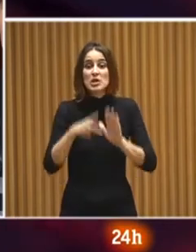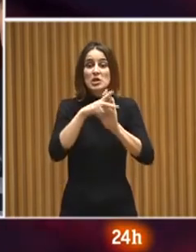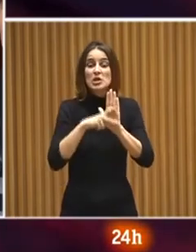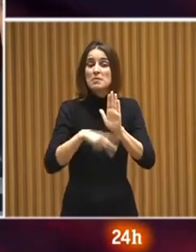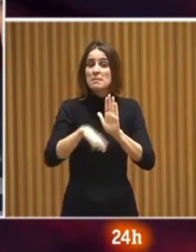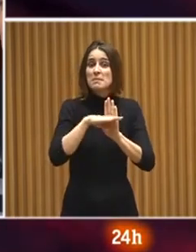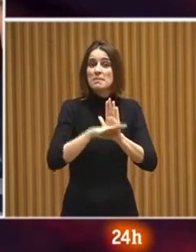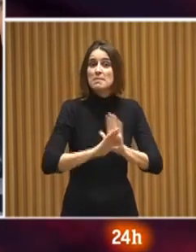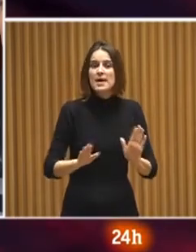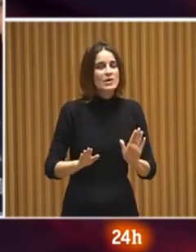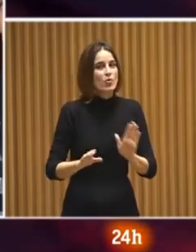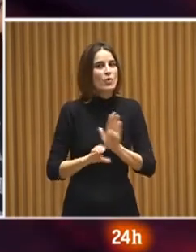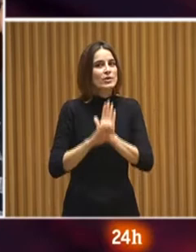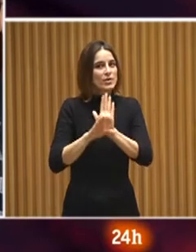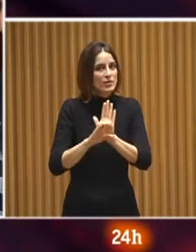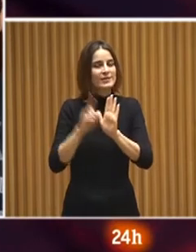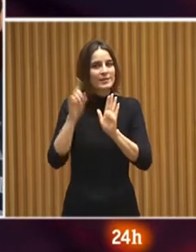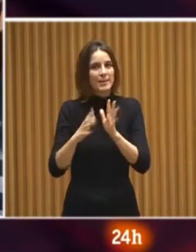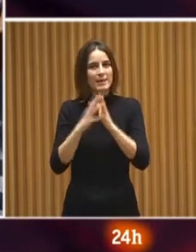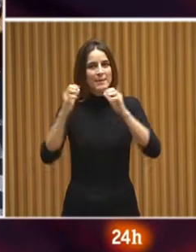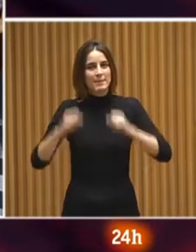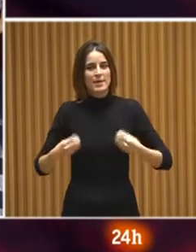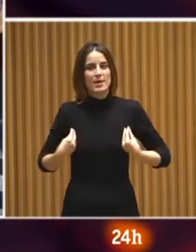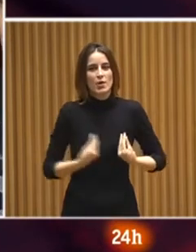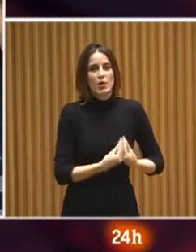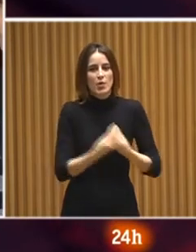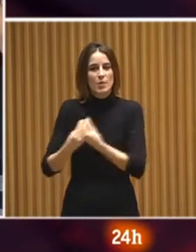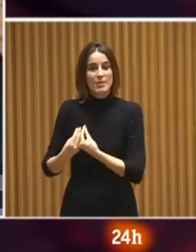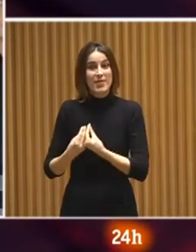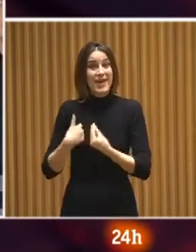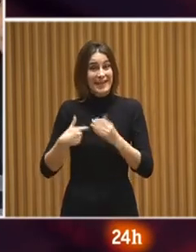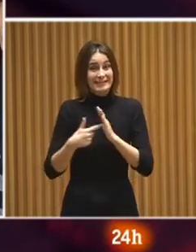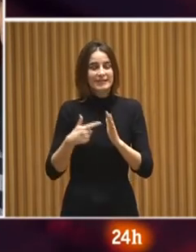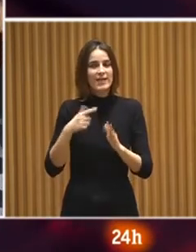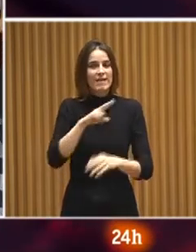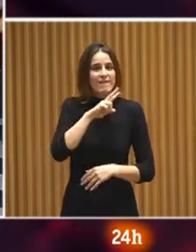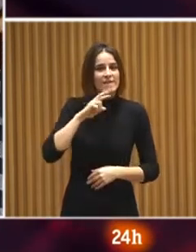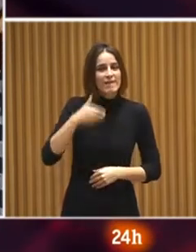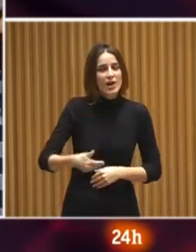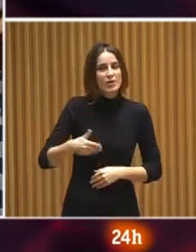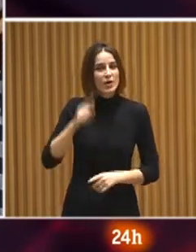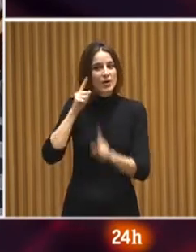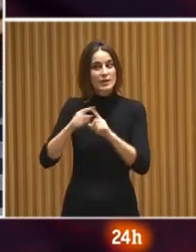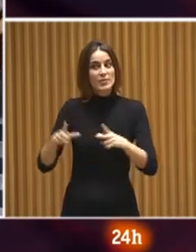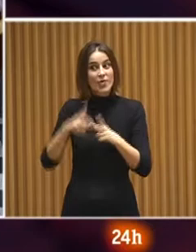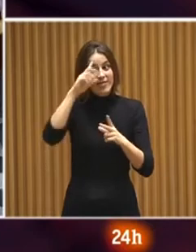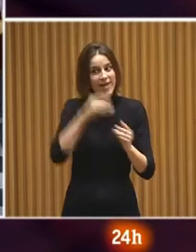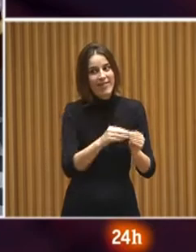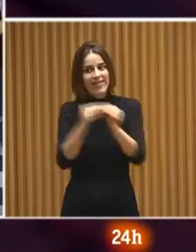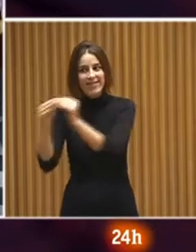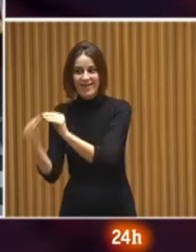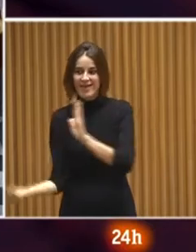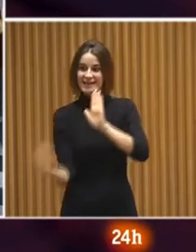que expresa aquellos valores y objetivos que la sociedad comparte y que sus poderes públicos están obligados a